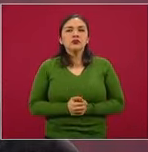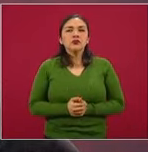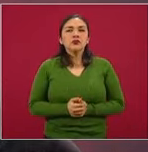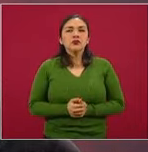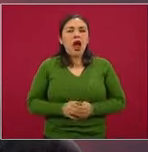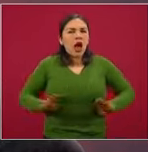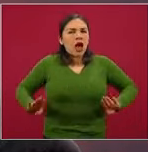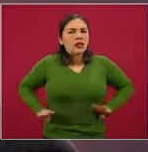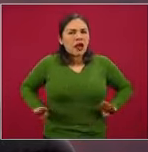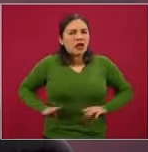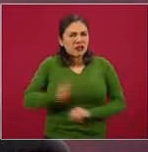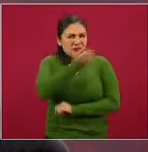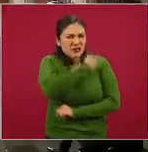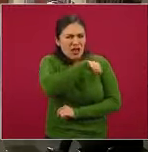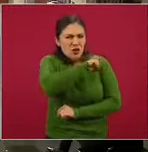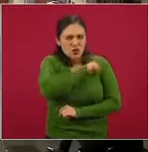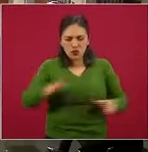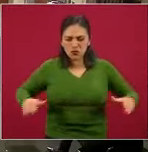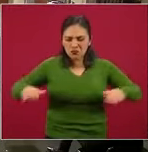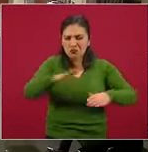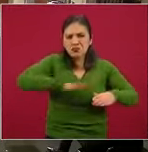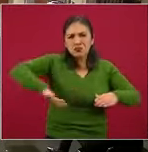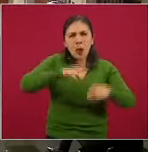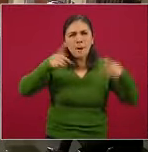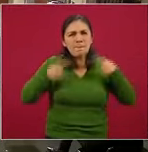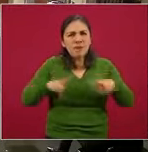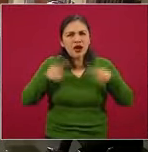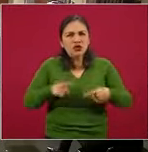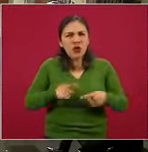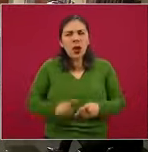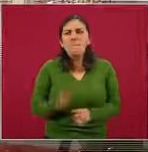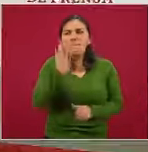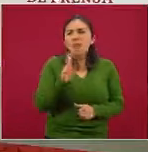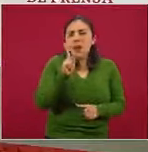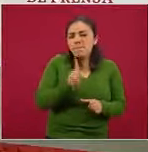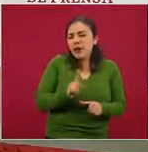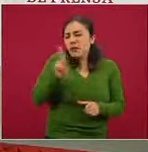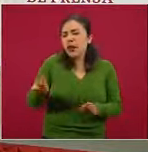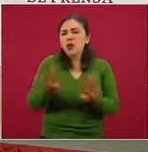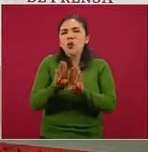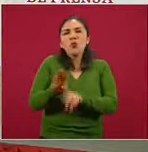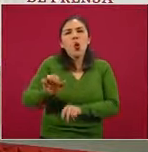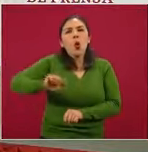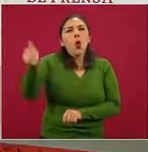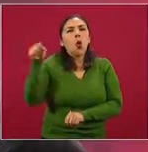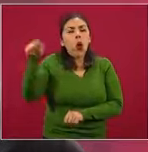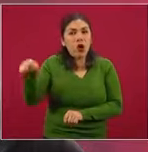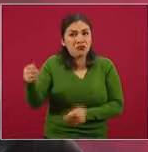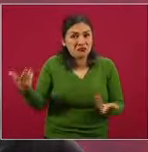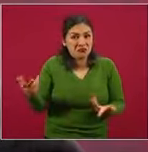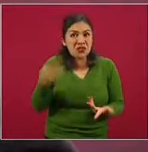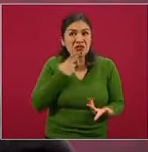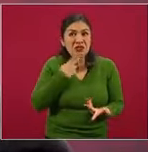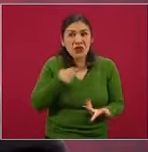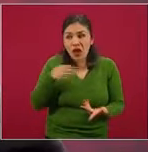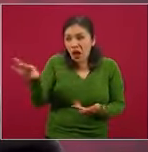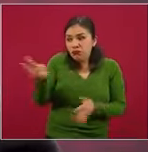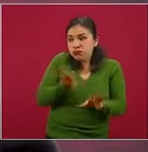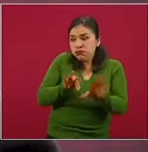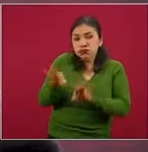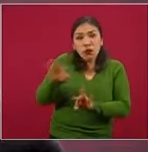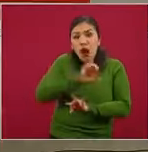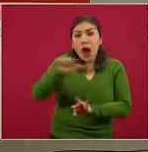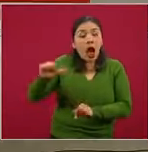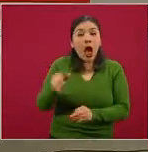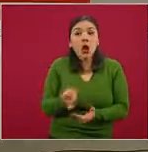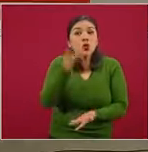las condiciones de salud de una población que se parezca a la población de origen. No tendría caso seleccionar solamente